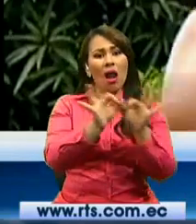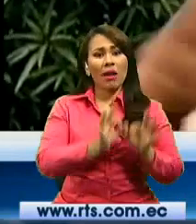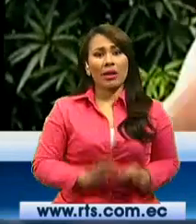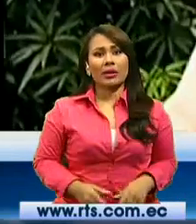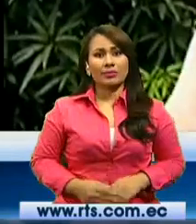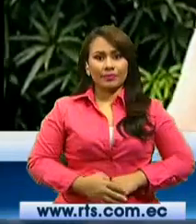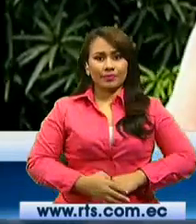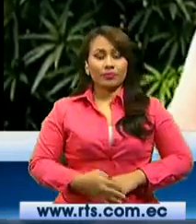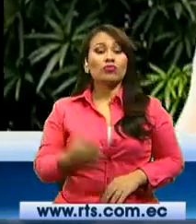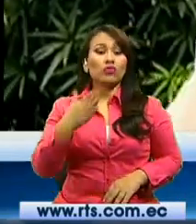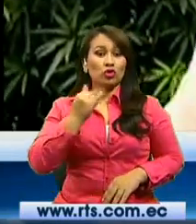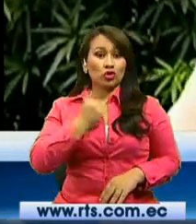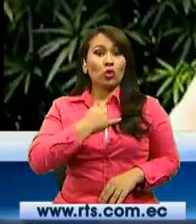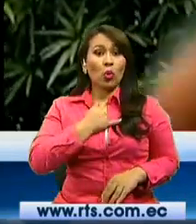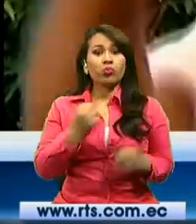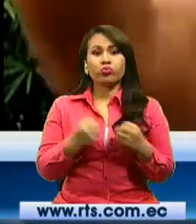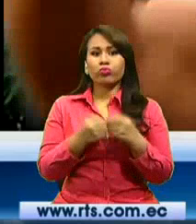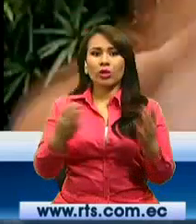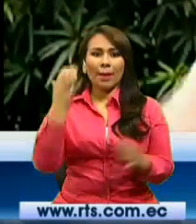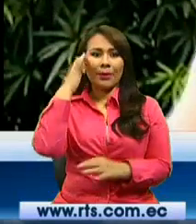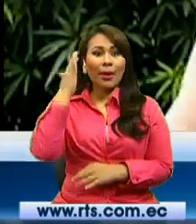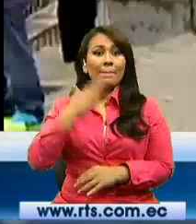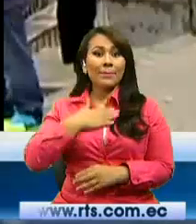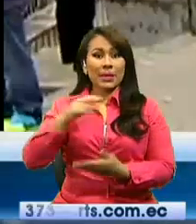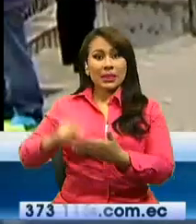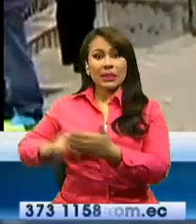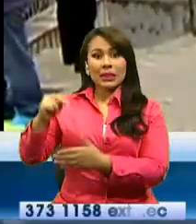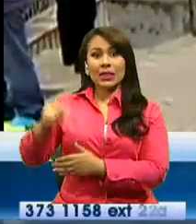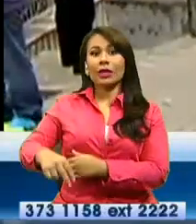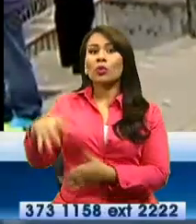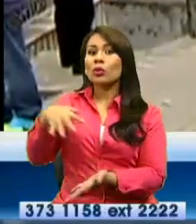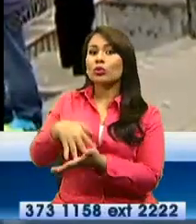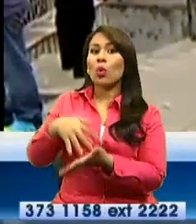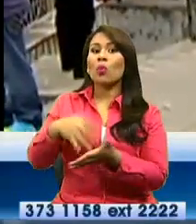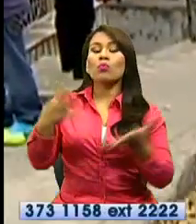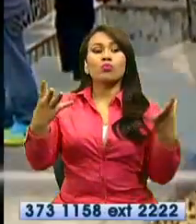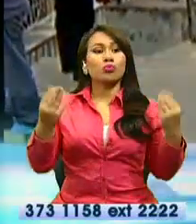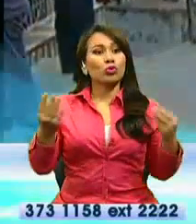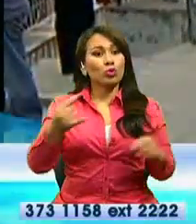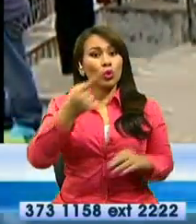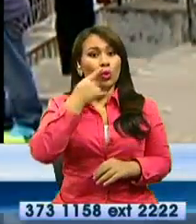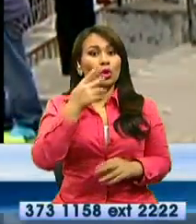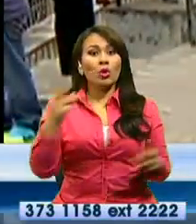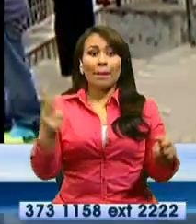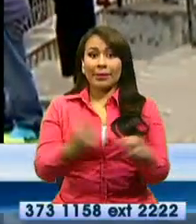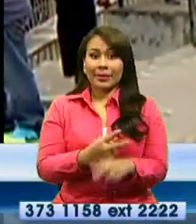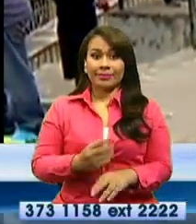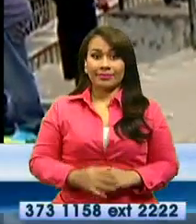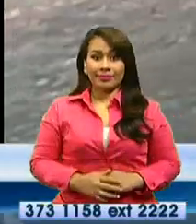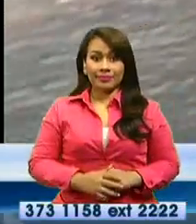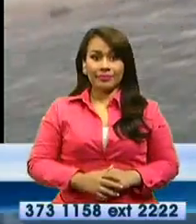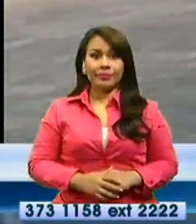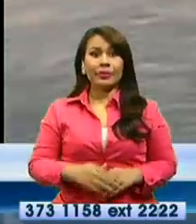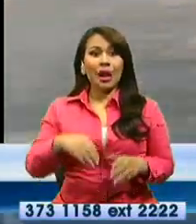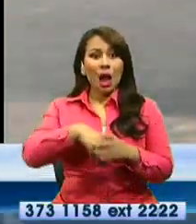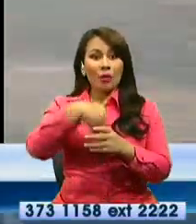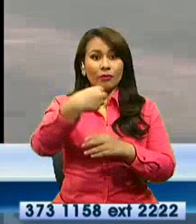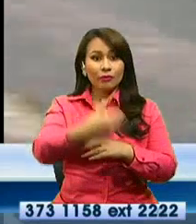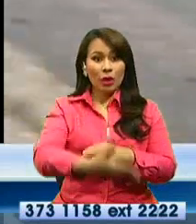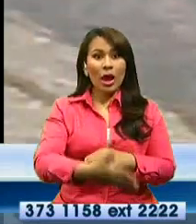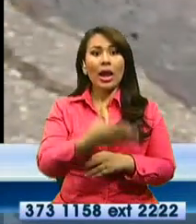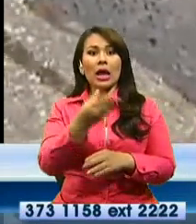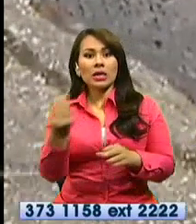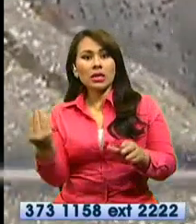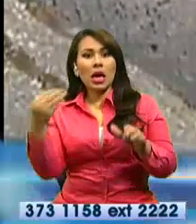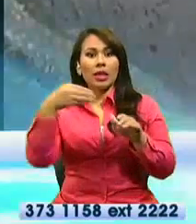mi preocupación no solo por mi nieto que estudia, sino por tanto alumno que corre en peligro a la salida, a la entrada en la